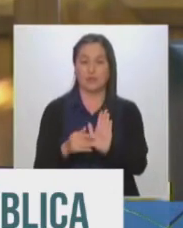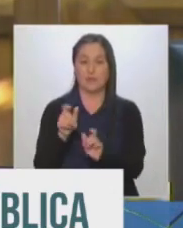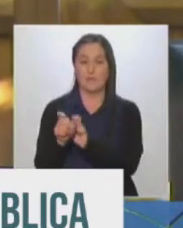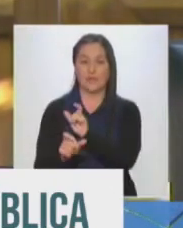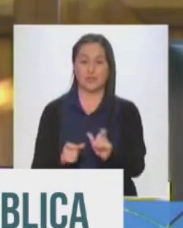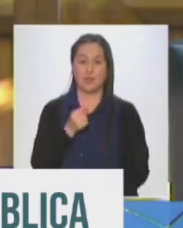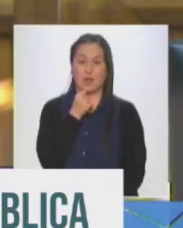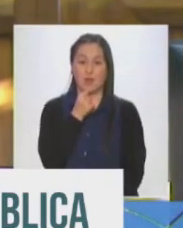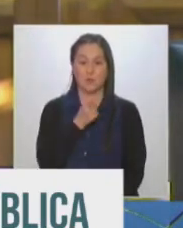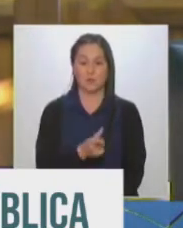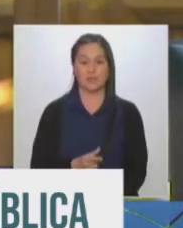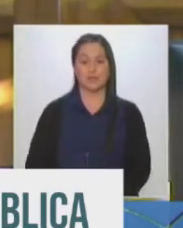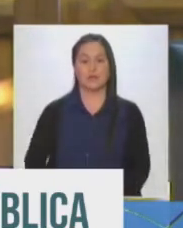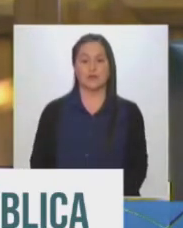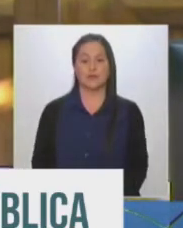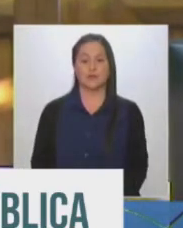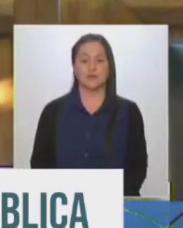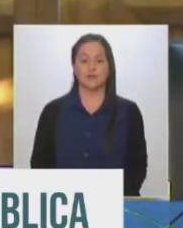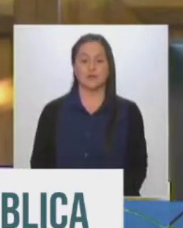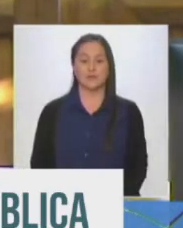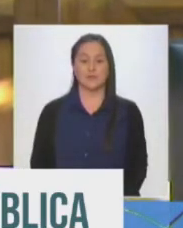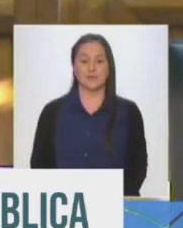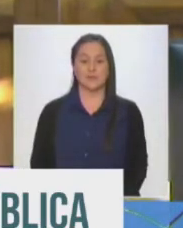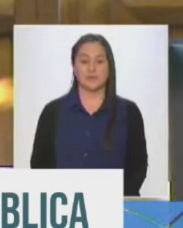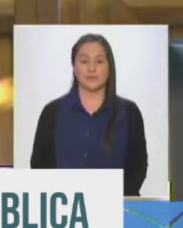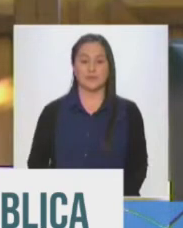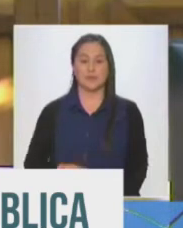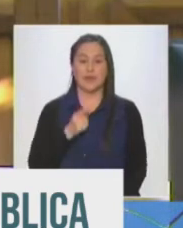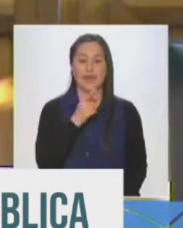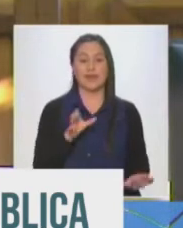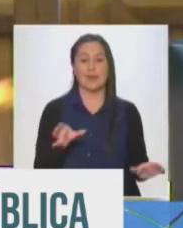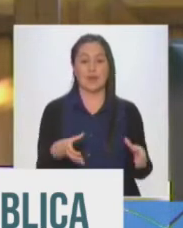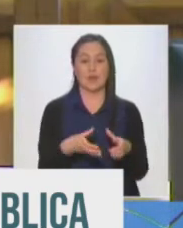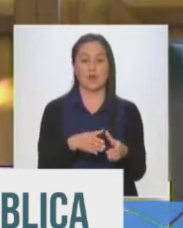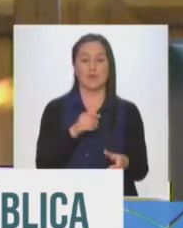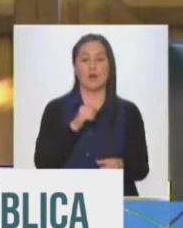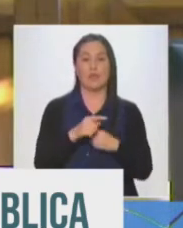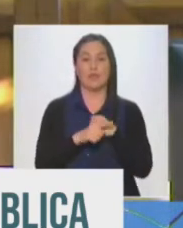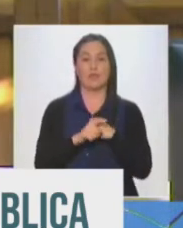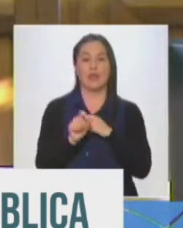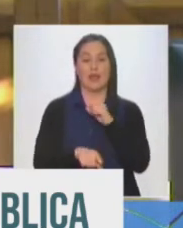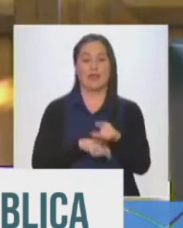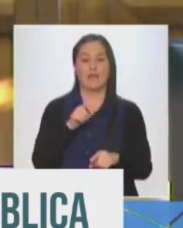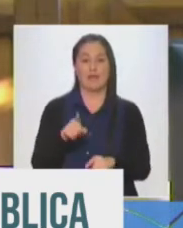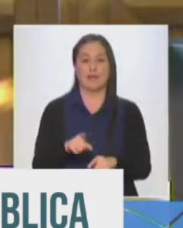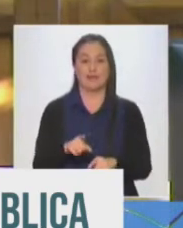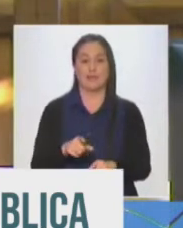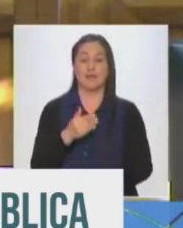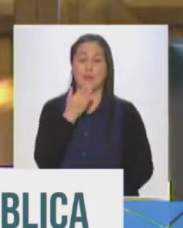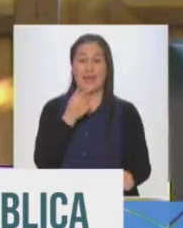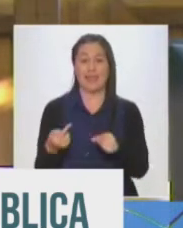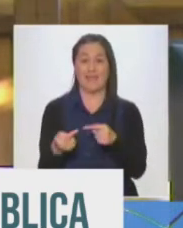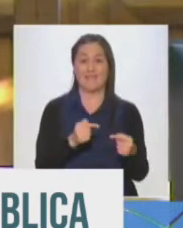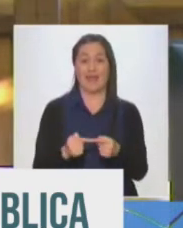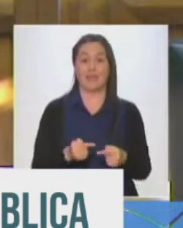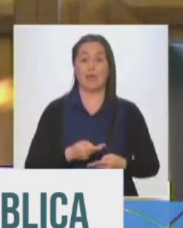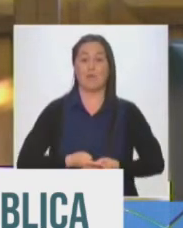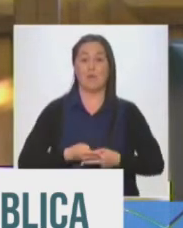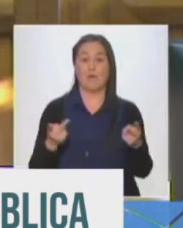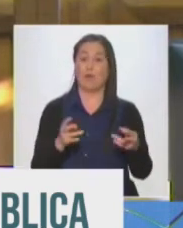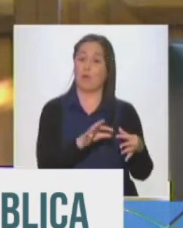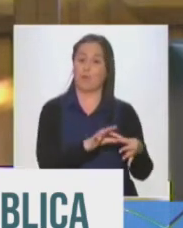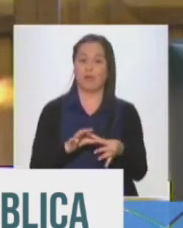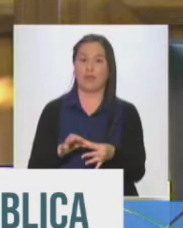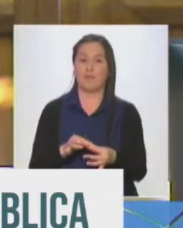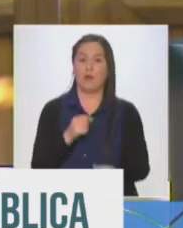hasta 15 minutos para fundamentar su voto respecto a los dos capítulos del libelo acusatorio. La oposición necesita 29 votos para destituir al